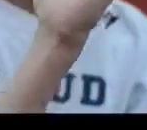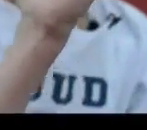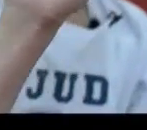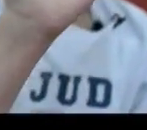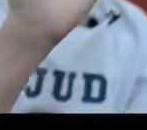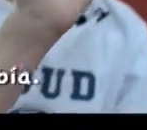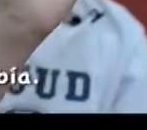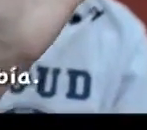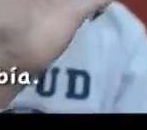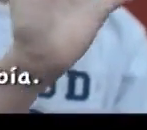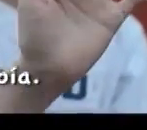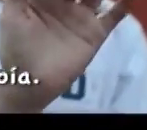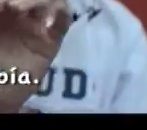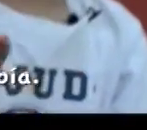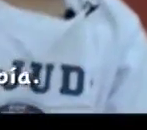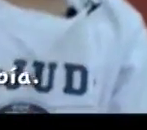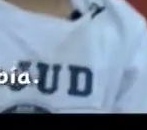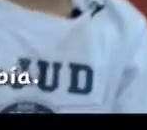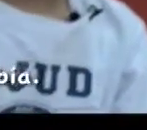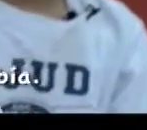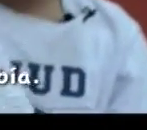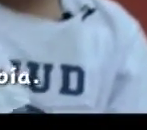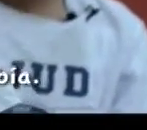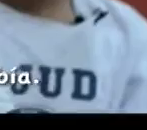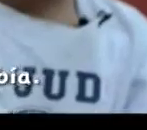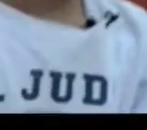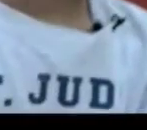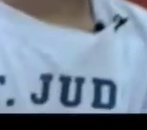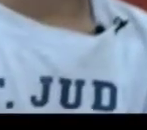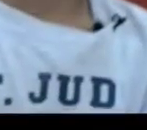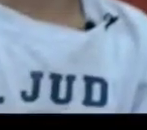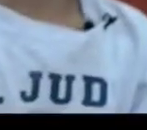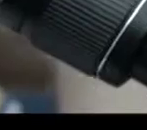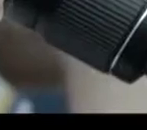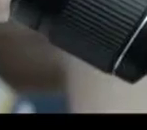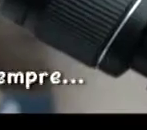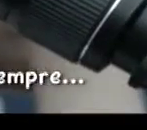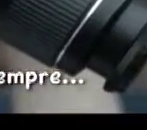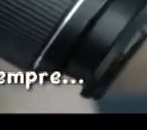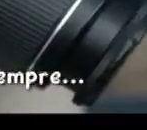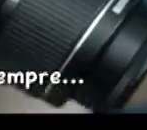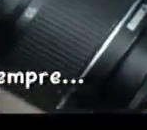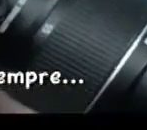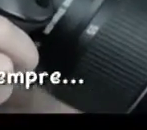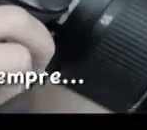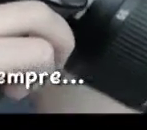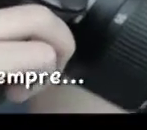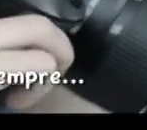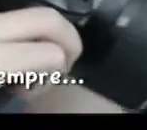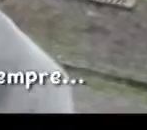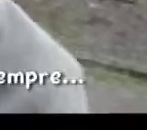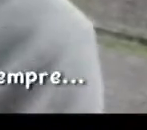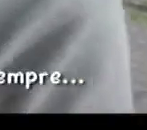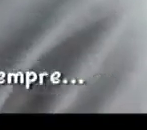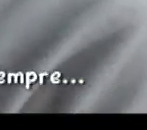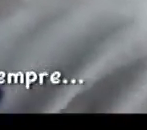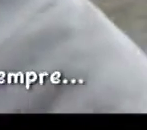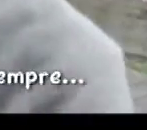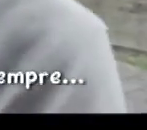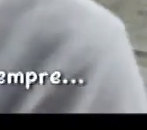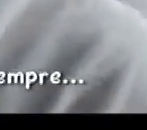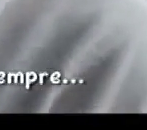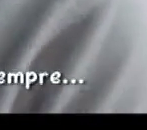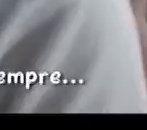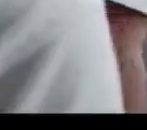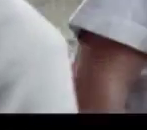porque era tan chiquitita y no, porque no sabía. Para mí Isa es muy